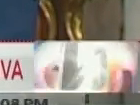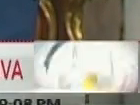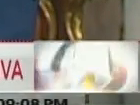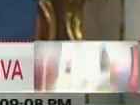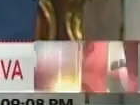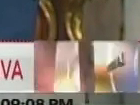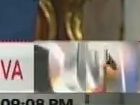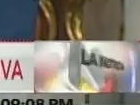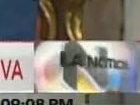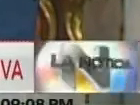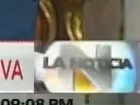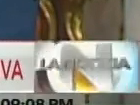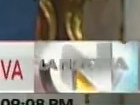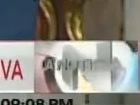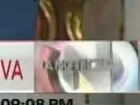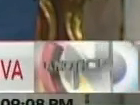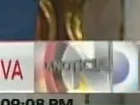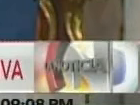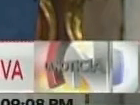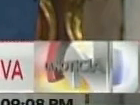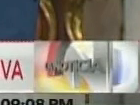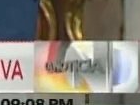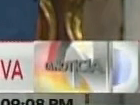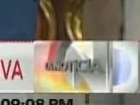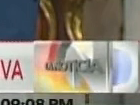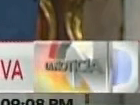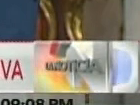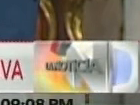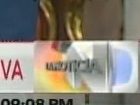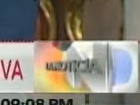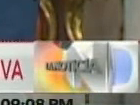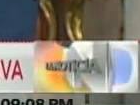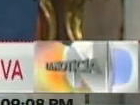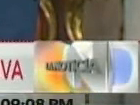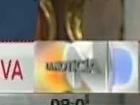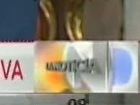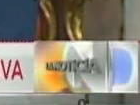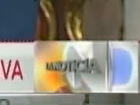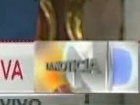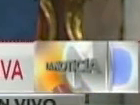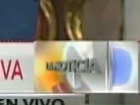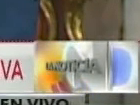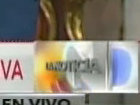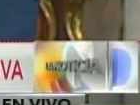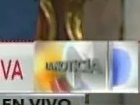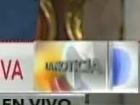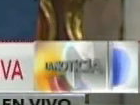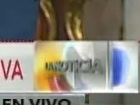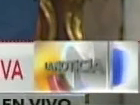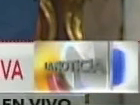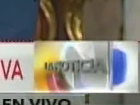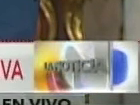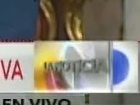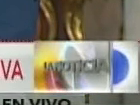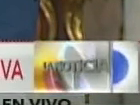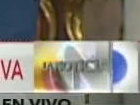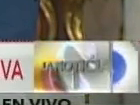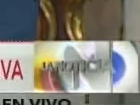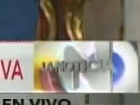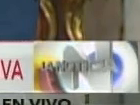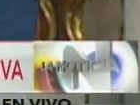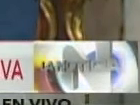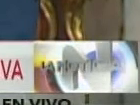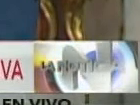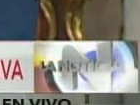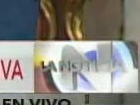Y ustedes, juventud, Lorena y Luis José, en manos de ustedes, la juventud, ustedes sobre todo, son los que